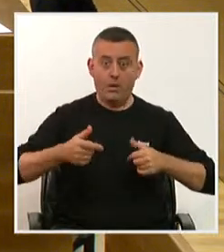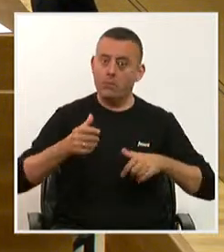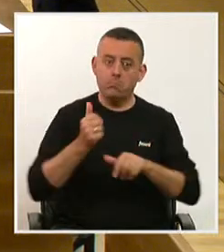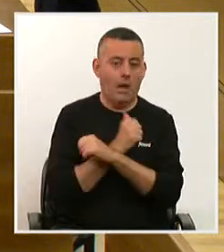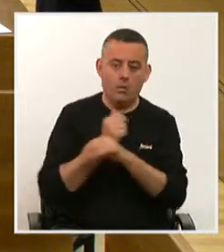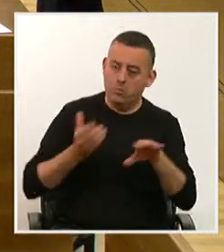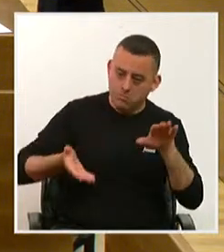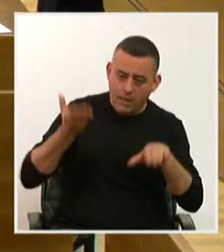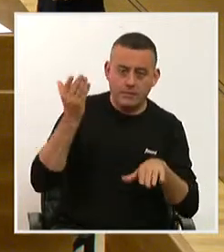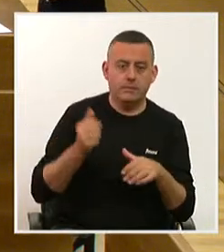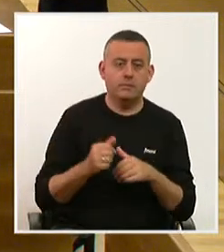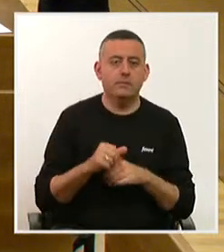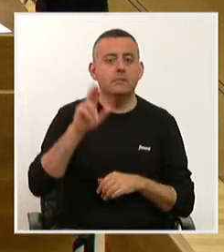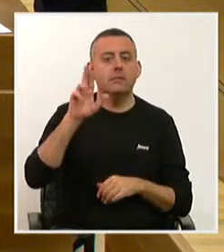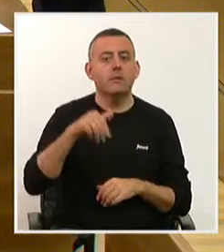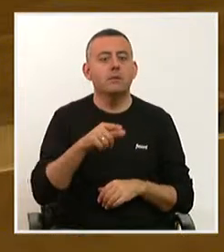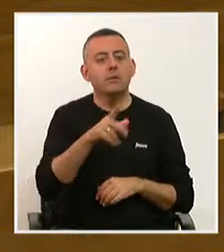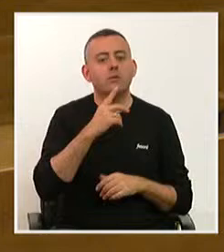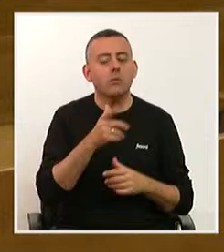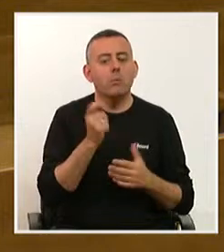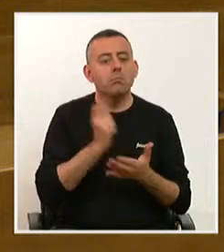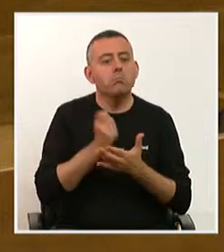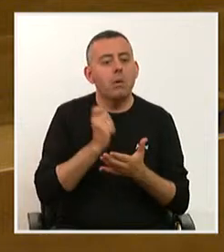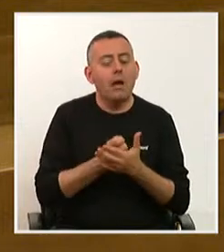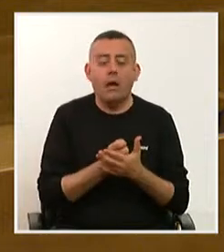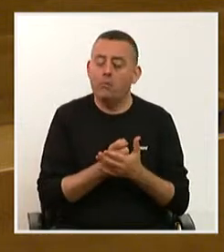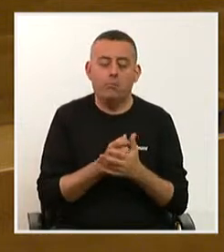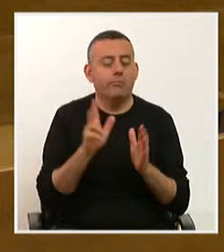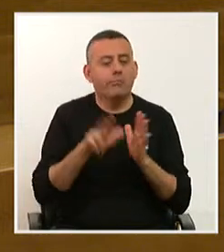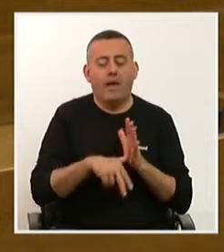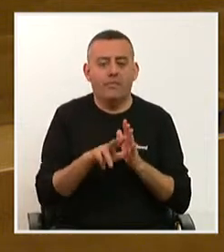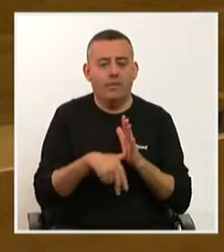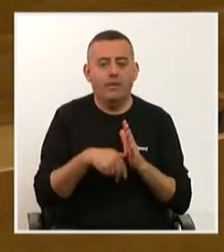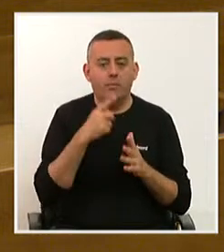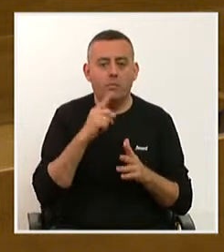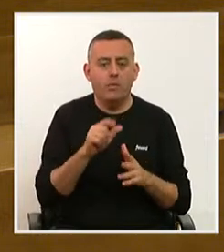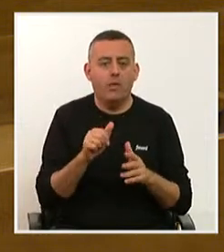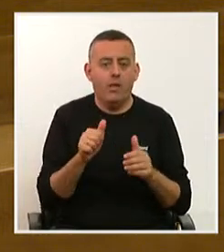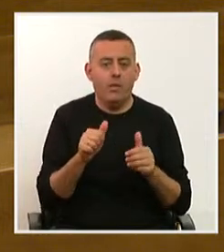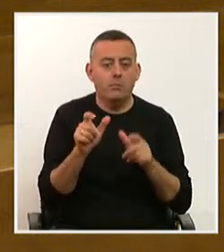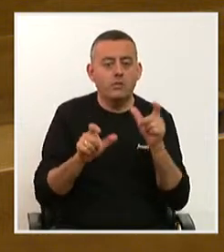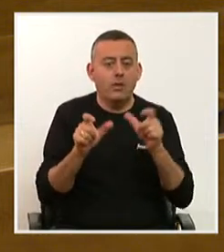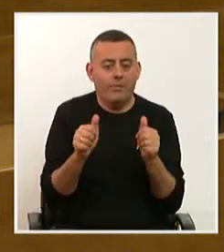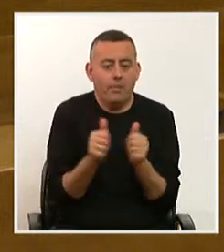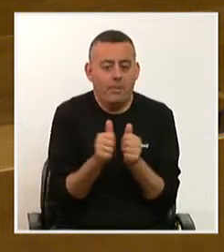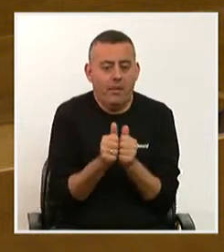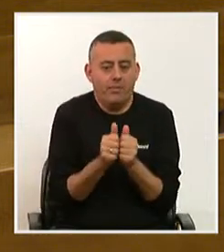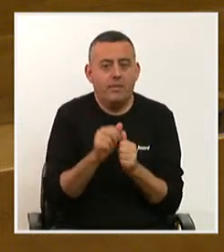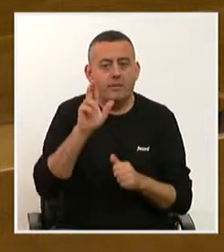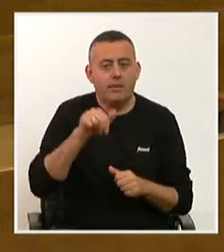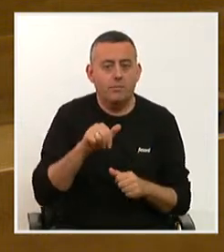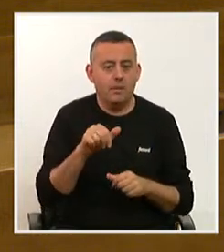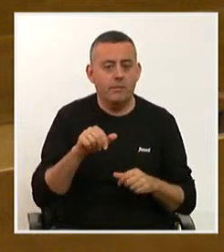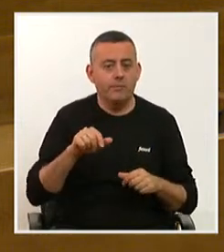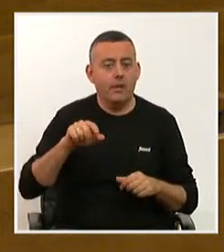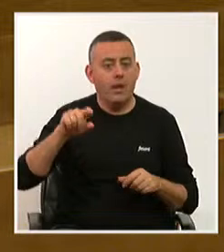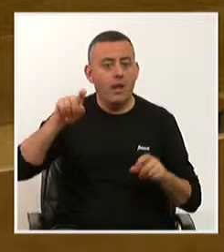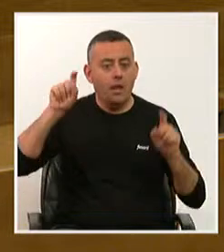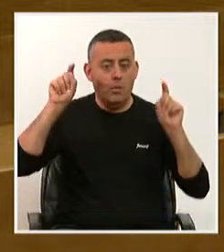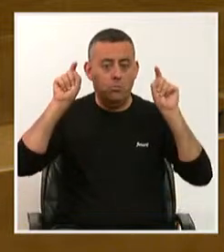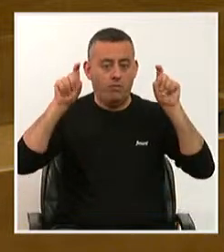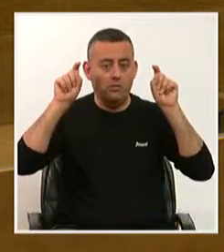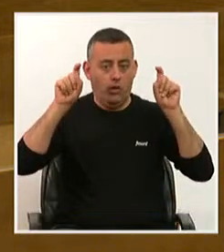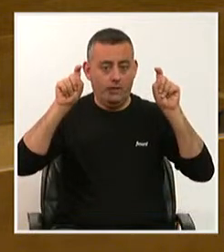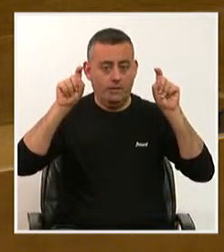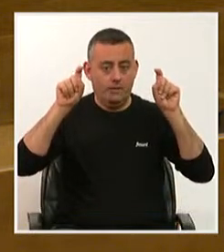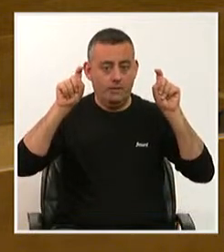toca ni a persones dependencia ni al personal profesor profesor de educa pública que no